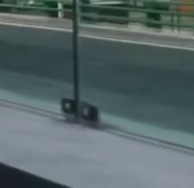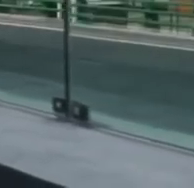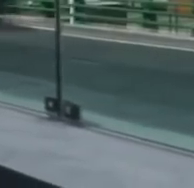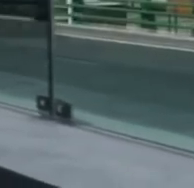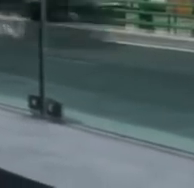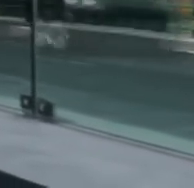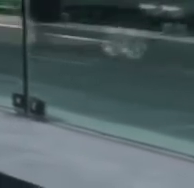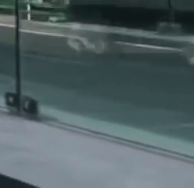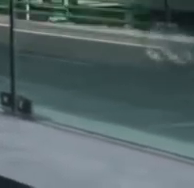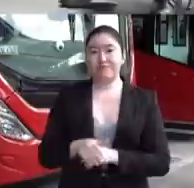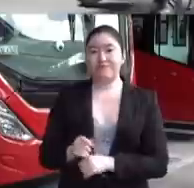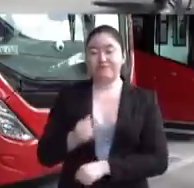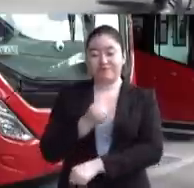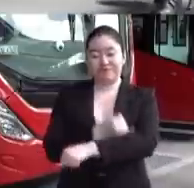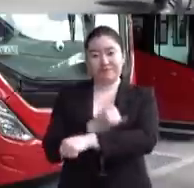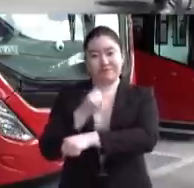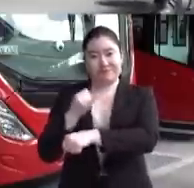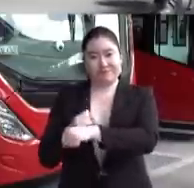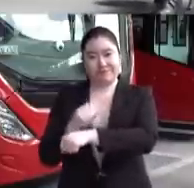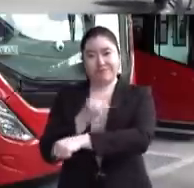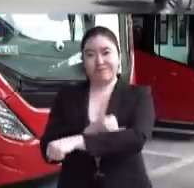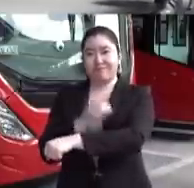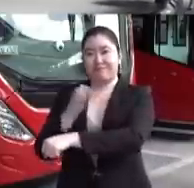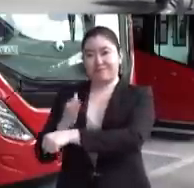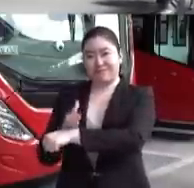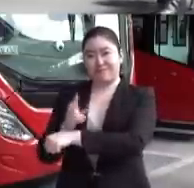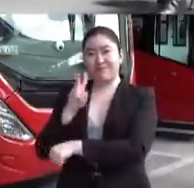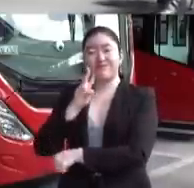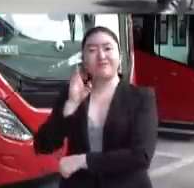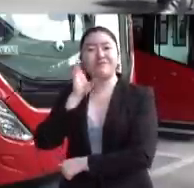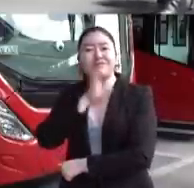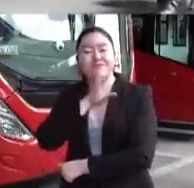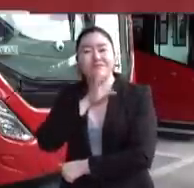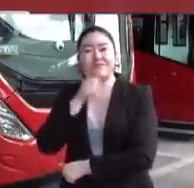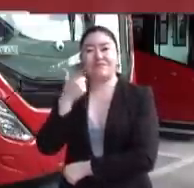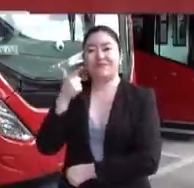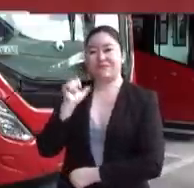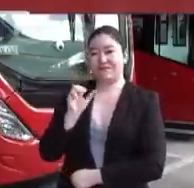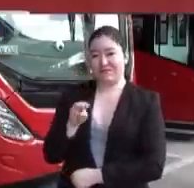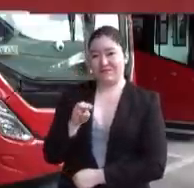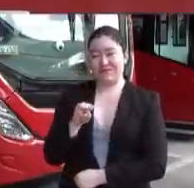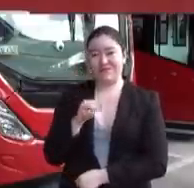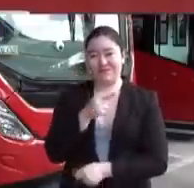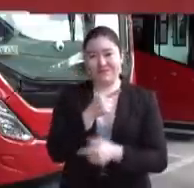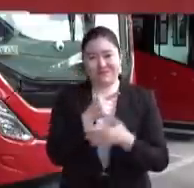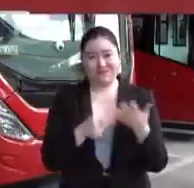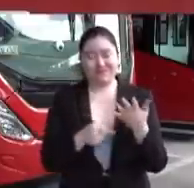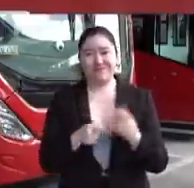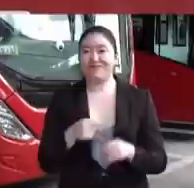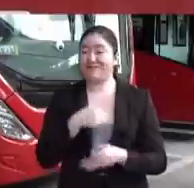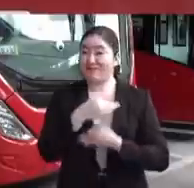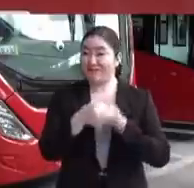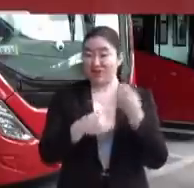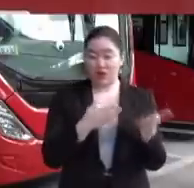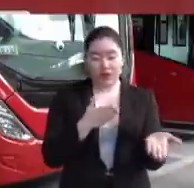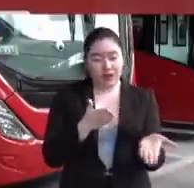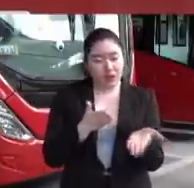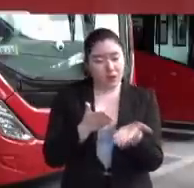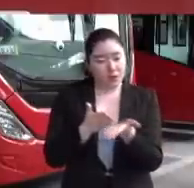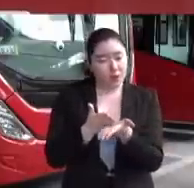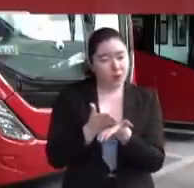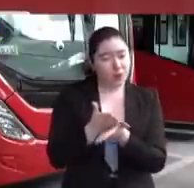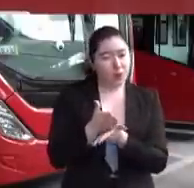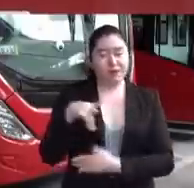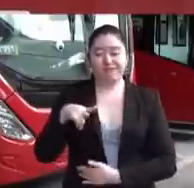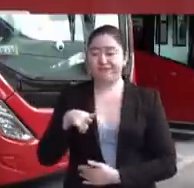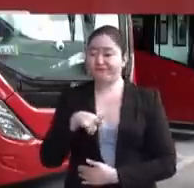Tlalpan, Iztapalapa, Iztacalco, Venustiano Carranza y Gustavo Madero, exactamente. Cruza todas estas alcaldías,